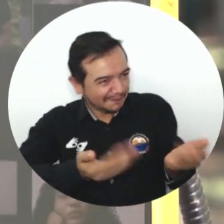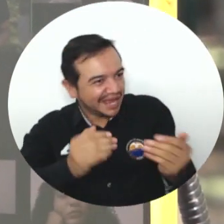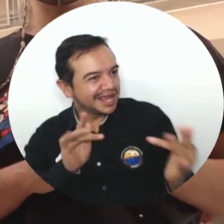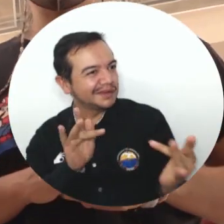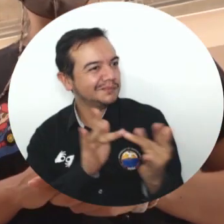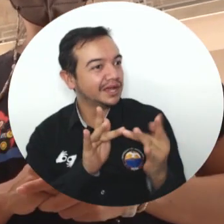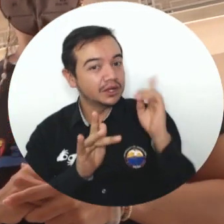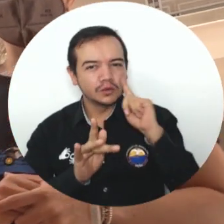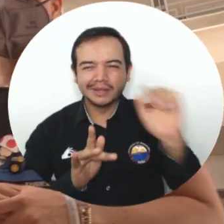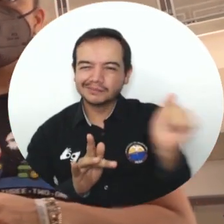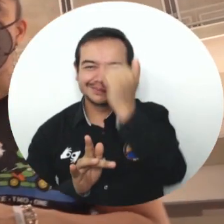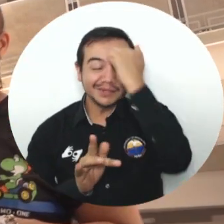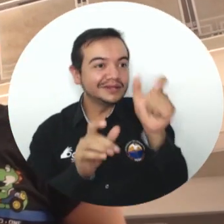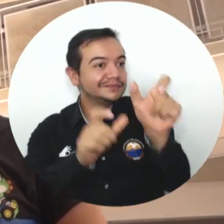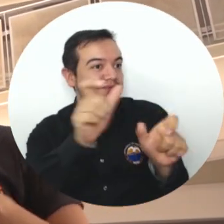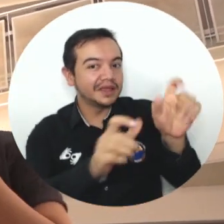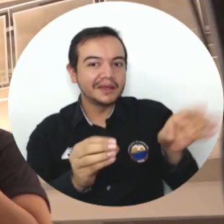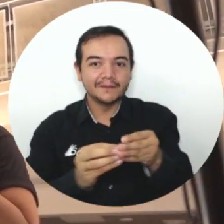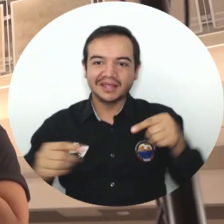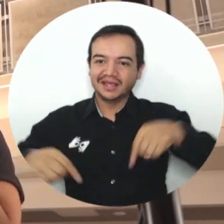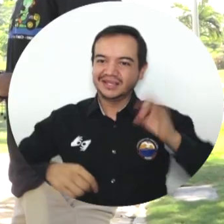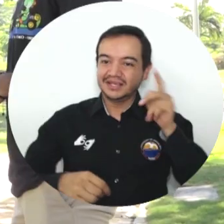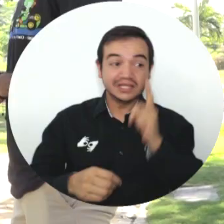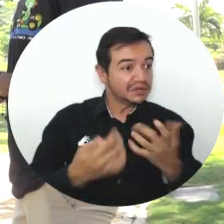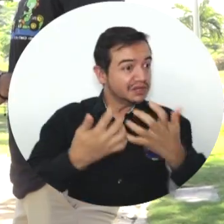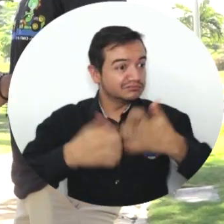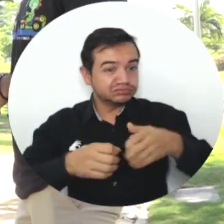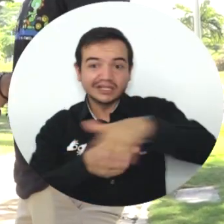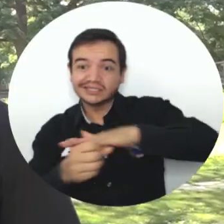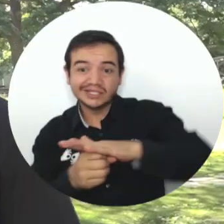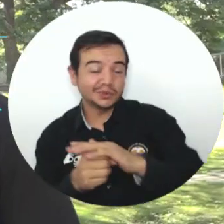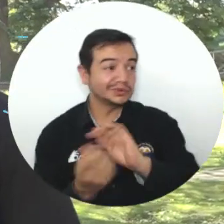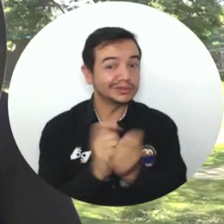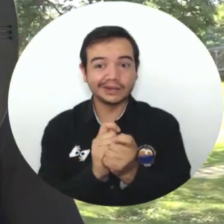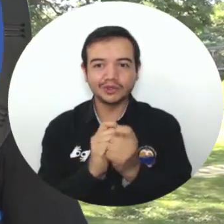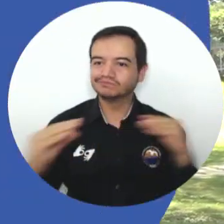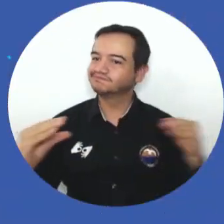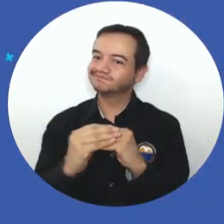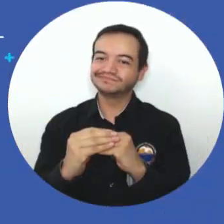ratificando que la gente es primero y que es una institución que se adapta dinámicamente al cambio.